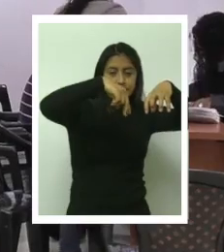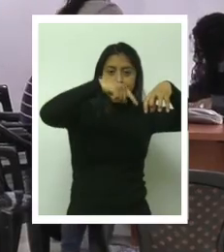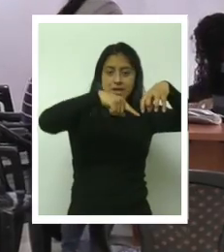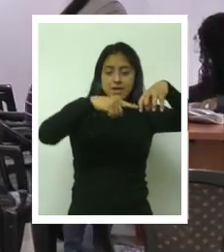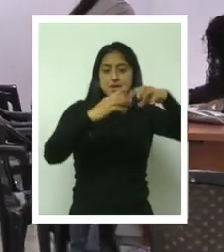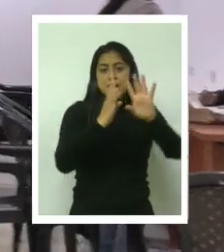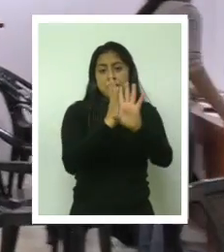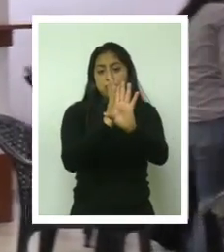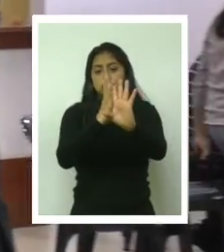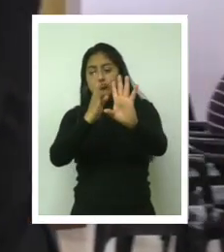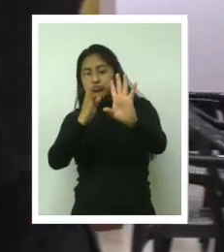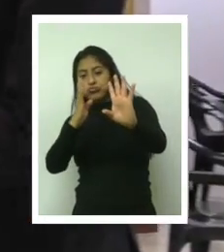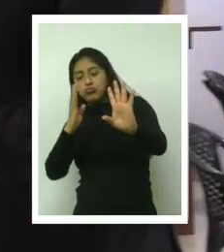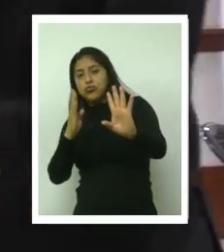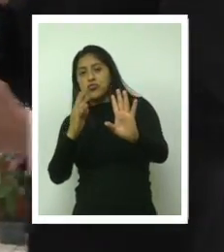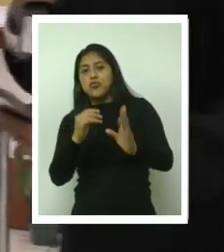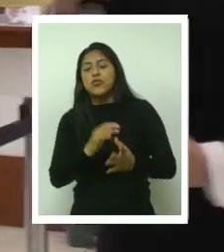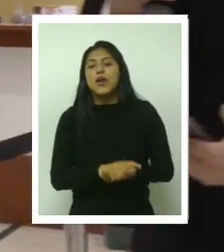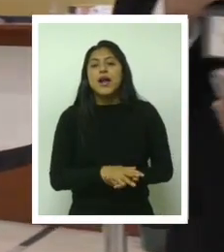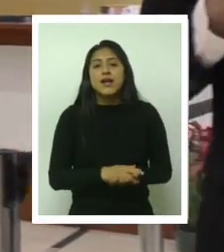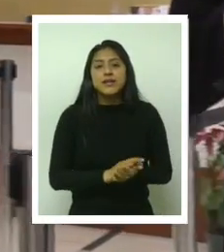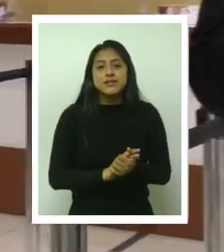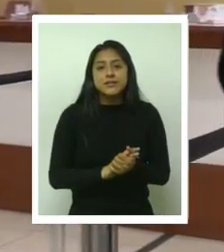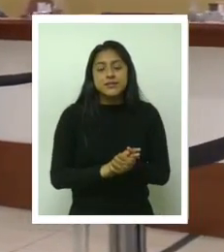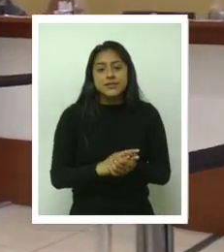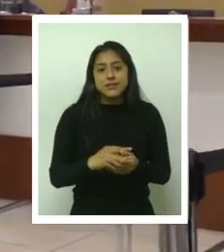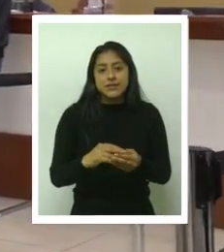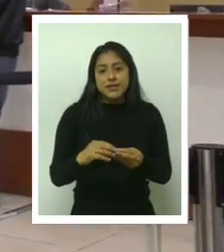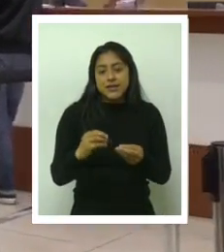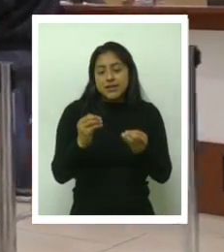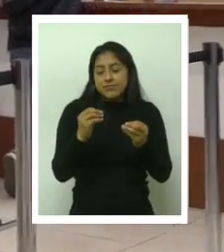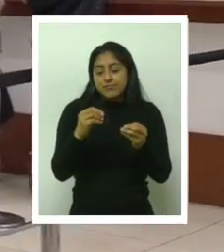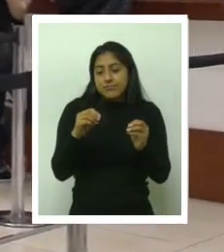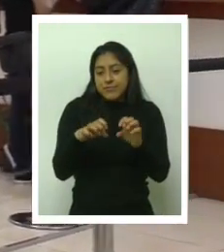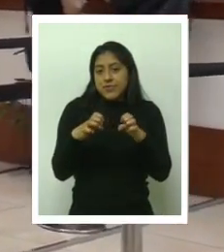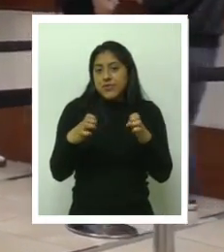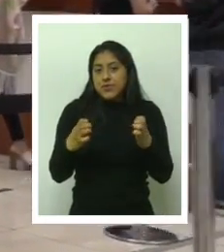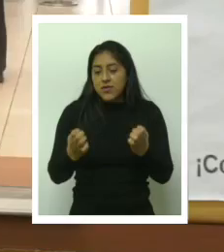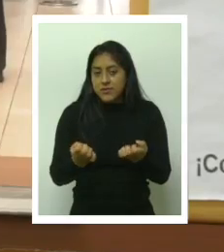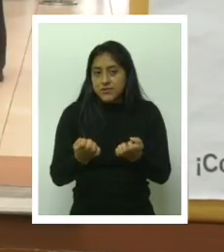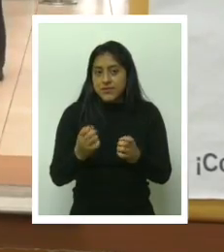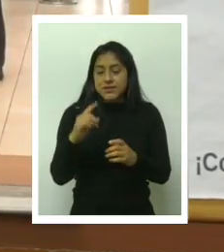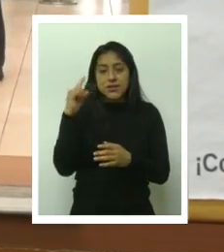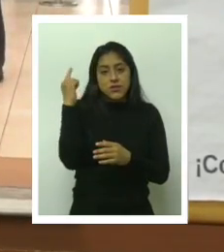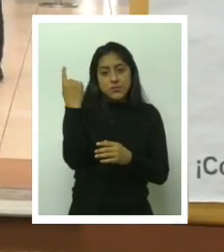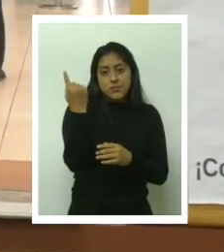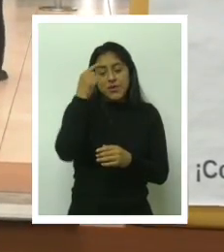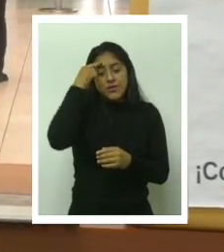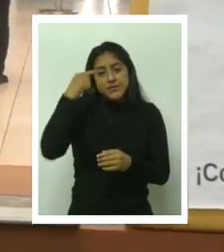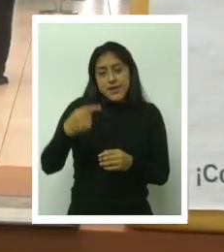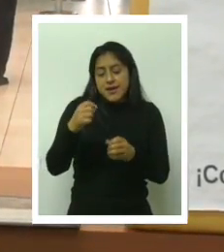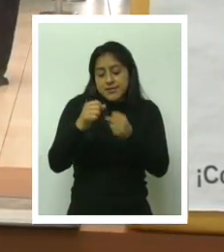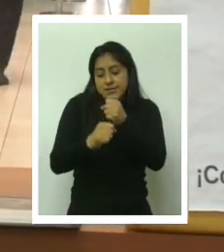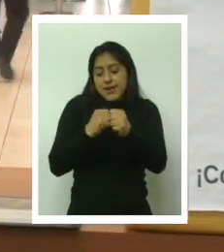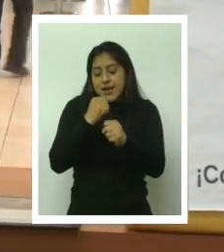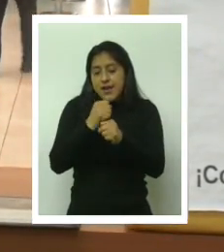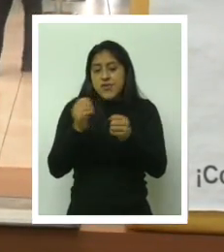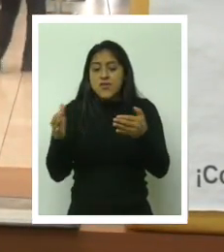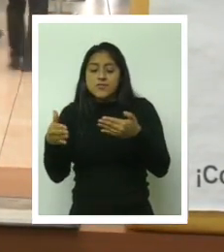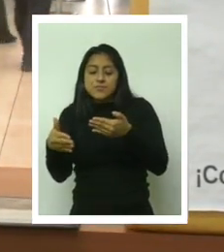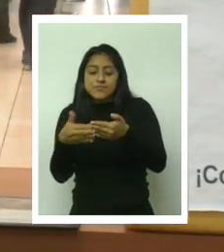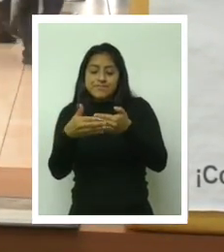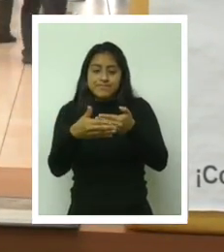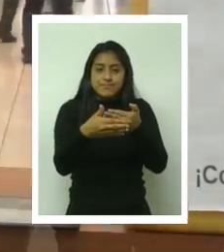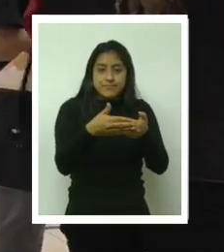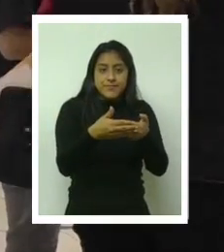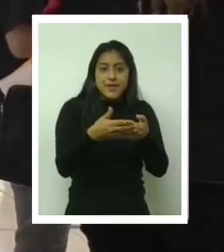ustedes podrán observar en las imágenes, donde yo me encuentro, que es la sede central, pues una gran cantidad de personas en estos primeros días del año 2022